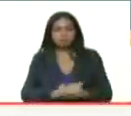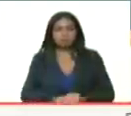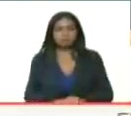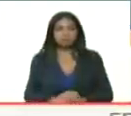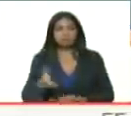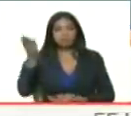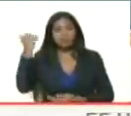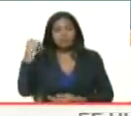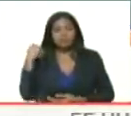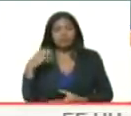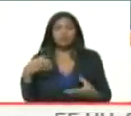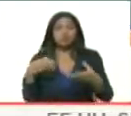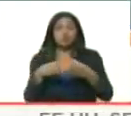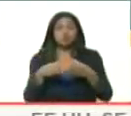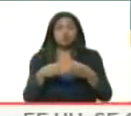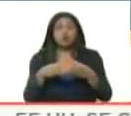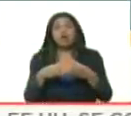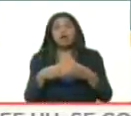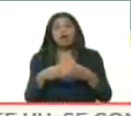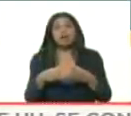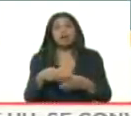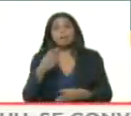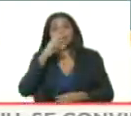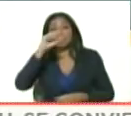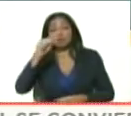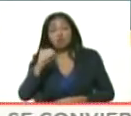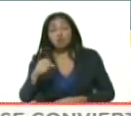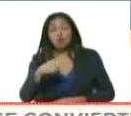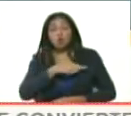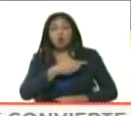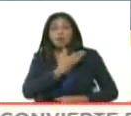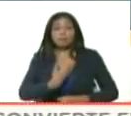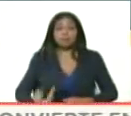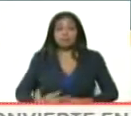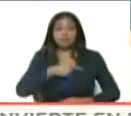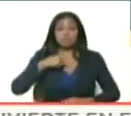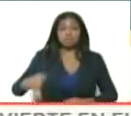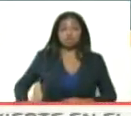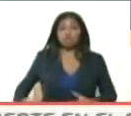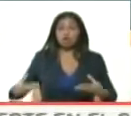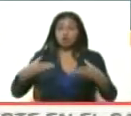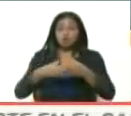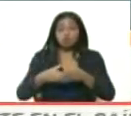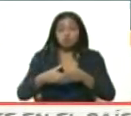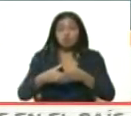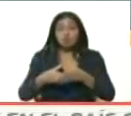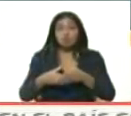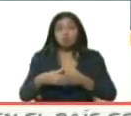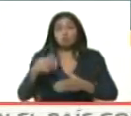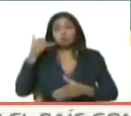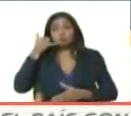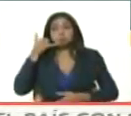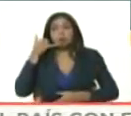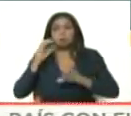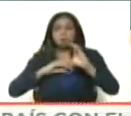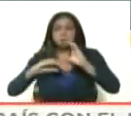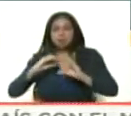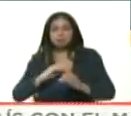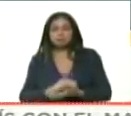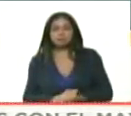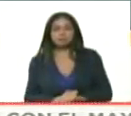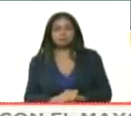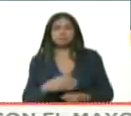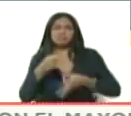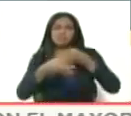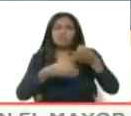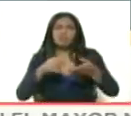ayer sostuvieron una conversación telefónica el presidente Xi Jinping y el presidente Nicolás Maduro, donde